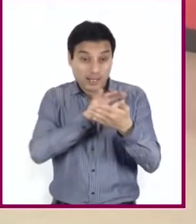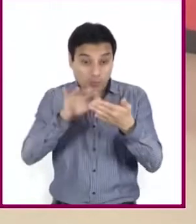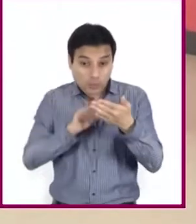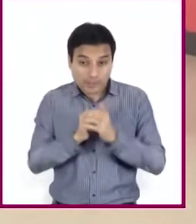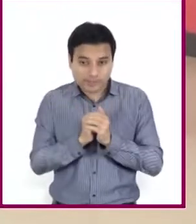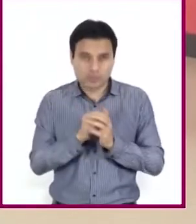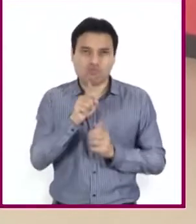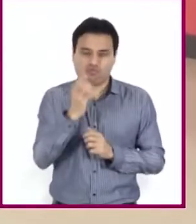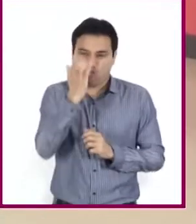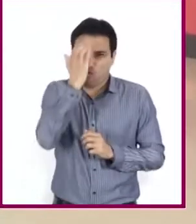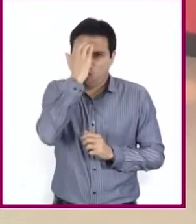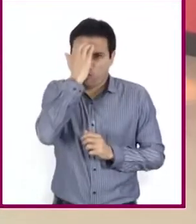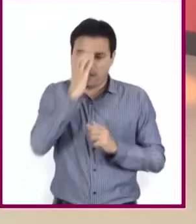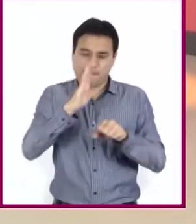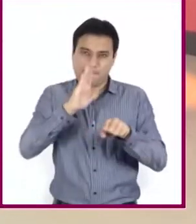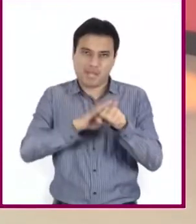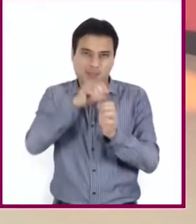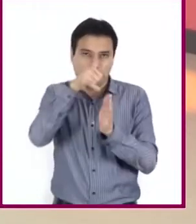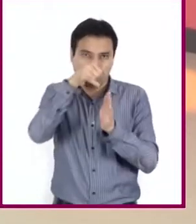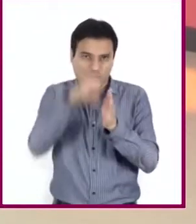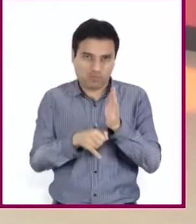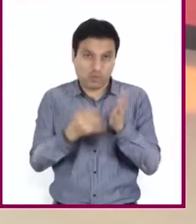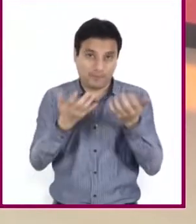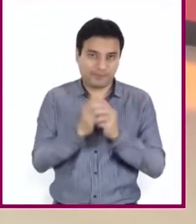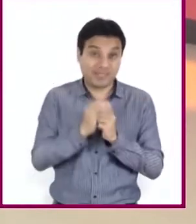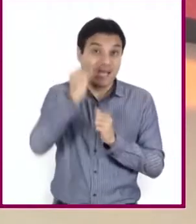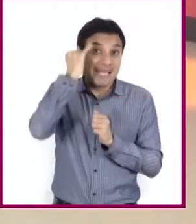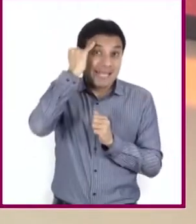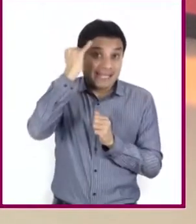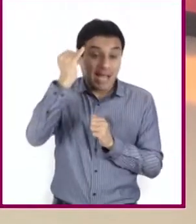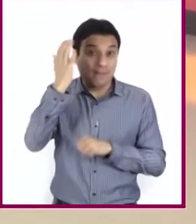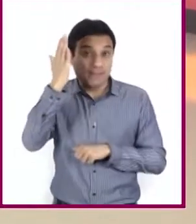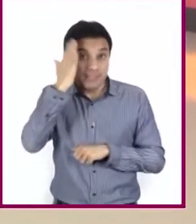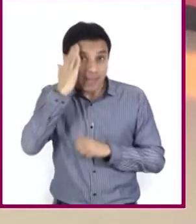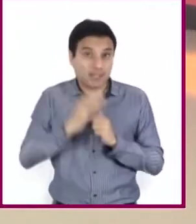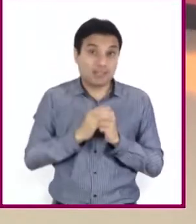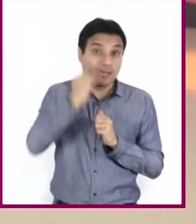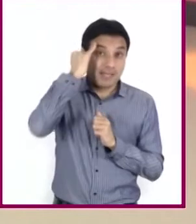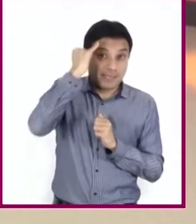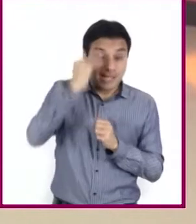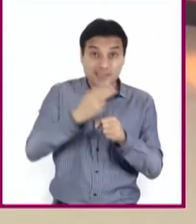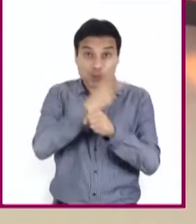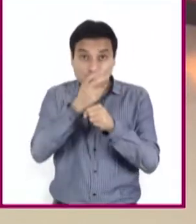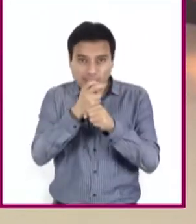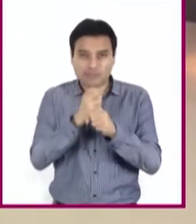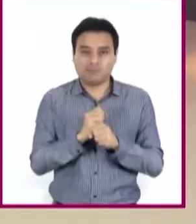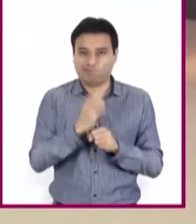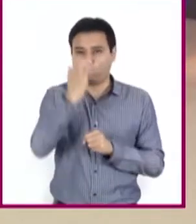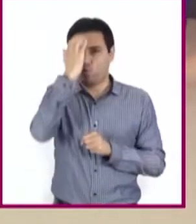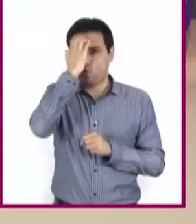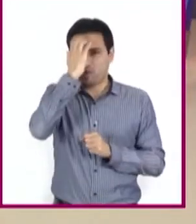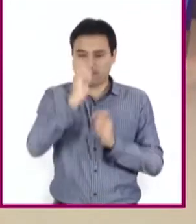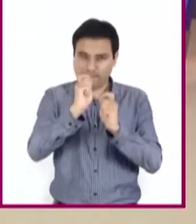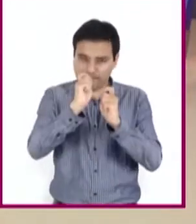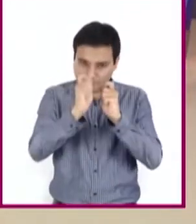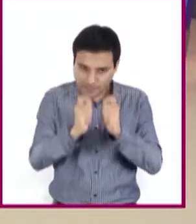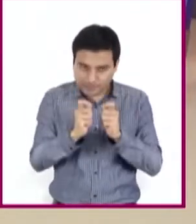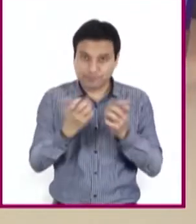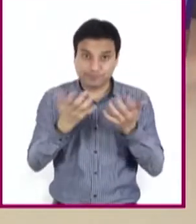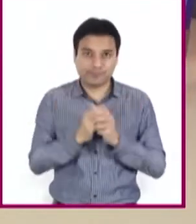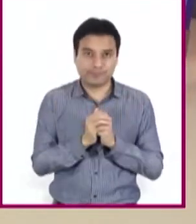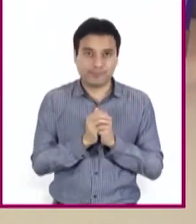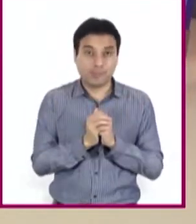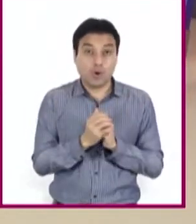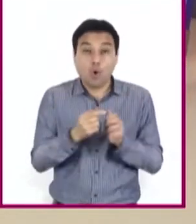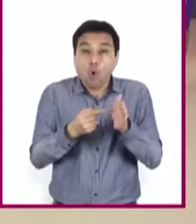más conocimiento de él para diferenciar las ideas principales de las que las complementan. Pretender que con una